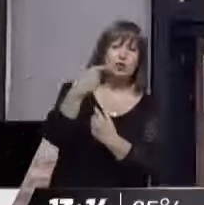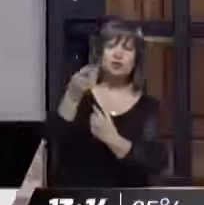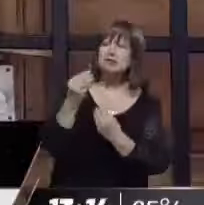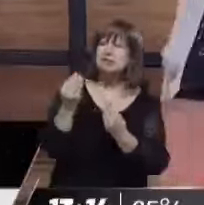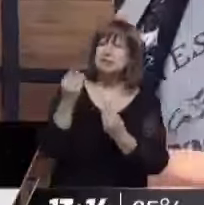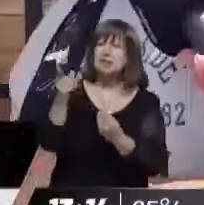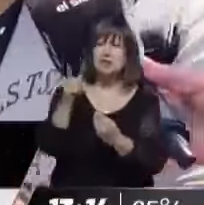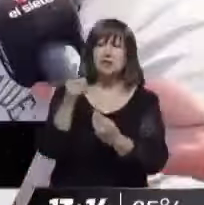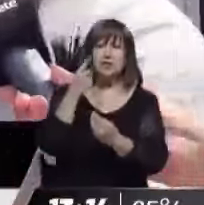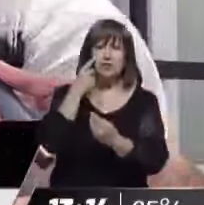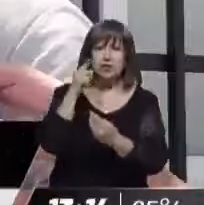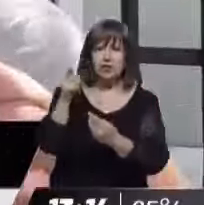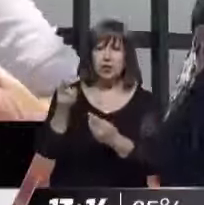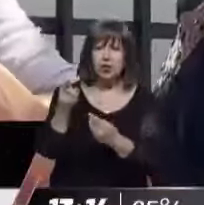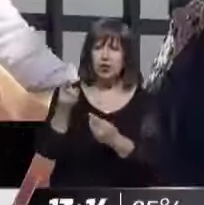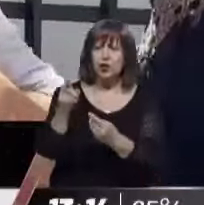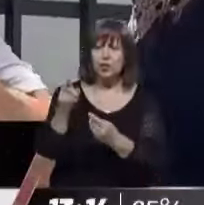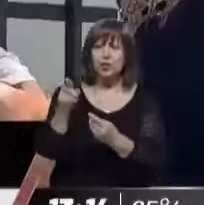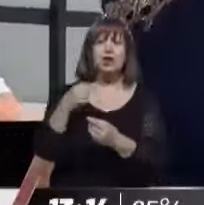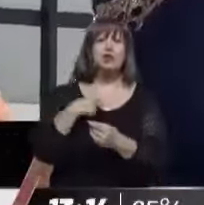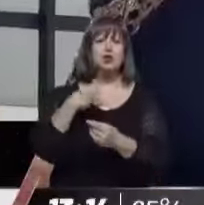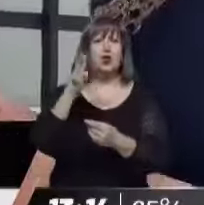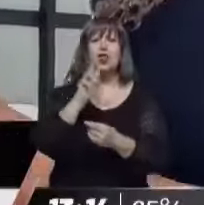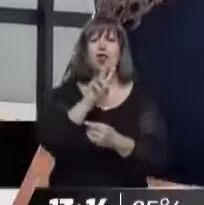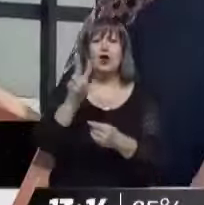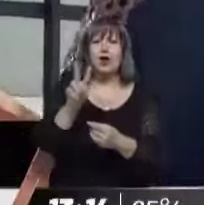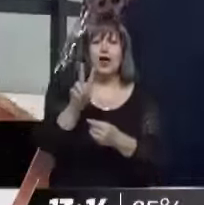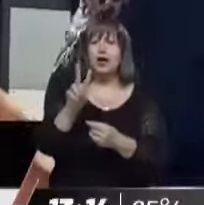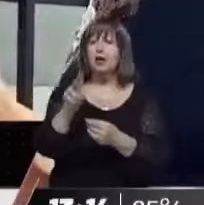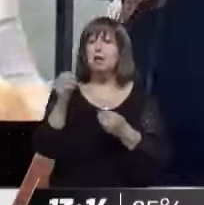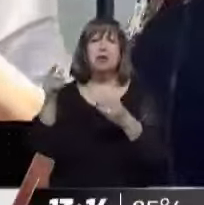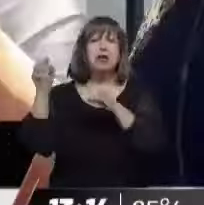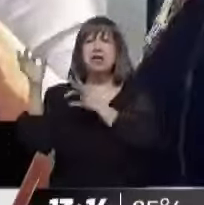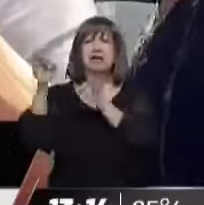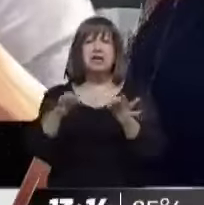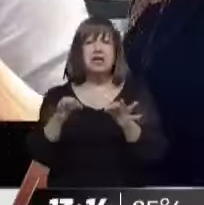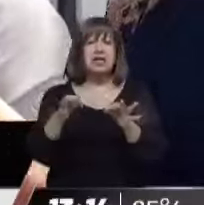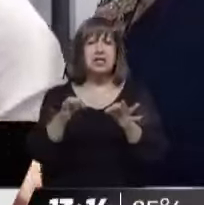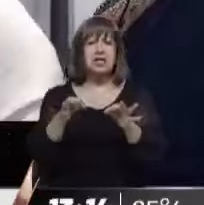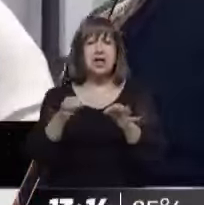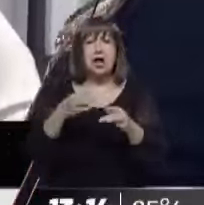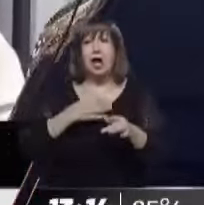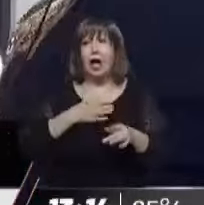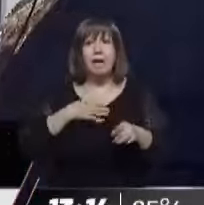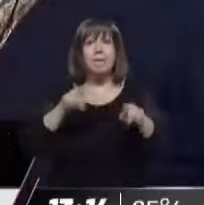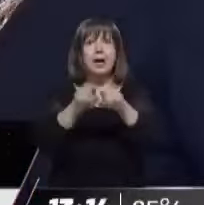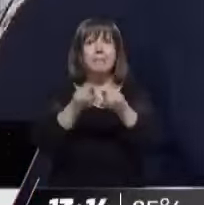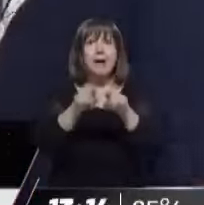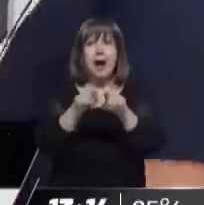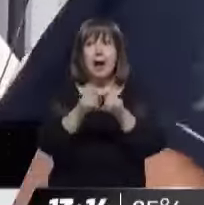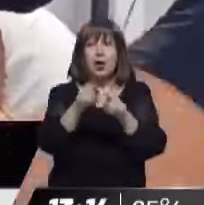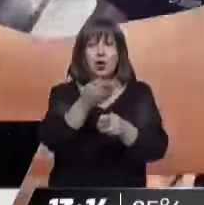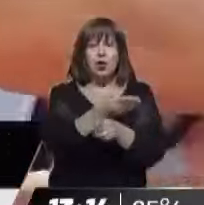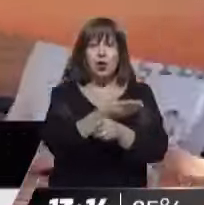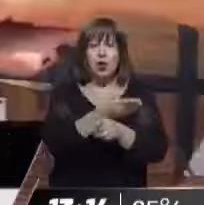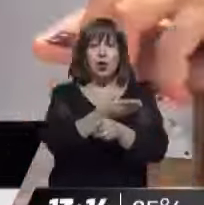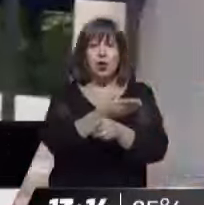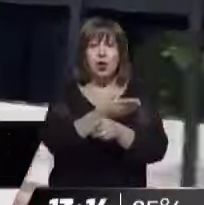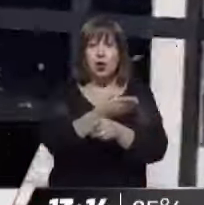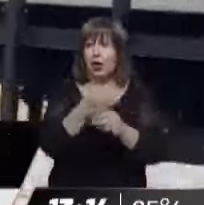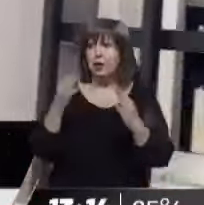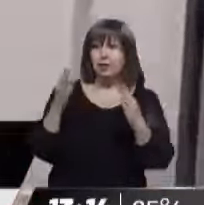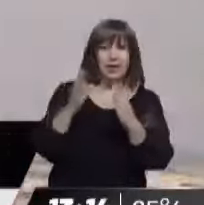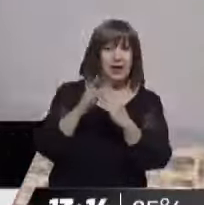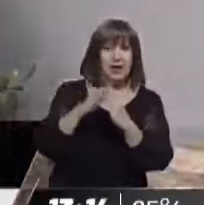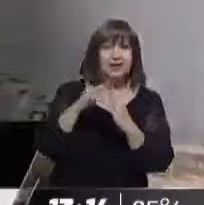Sí. ¿Dónde vivís? Yo vivo en Dorrego. ¿Por qué estás acá? Porque es mi hermano. ¿Tu hermano acá, el de la Casa